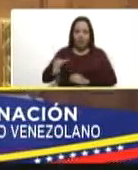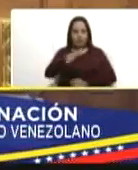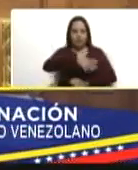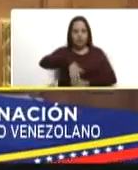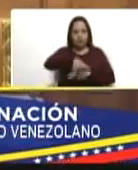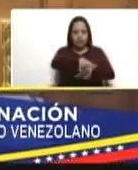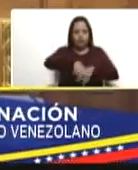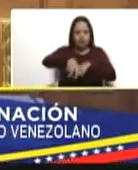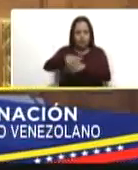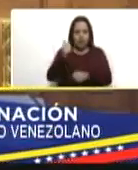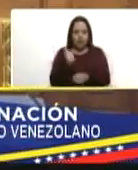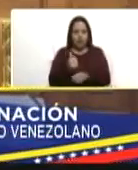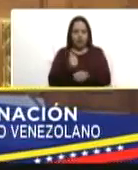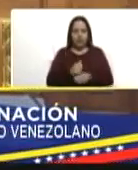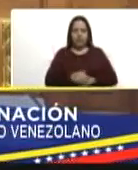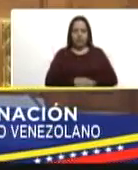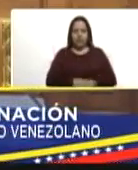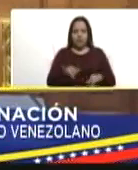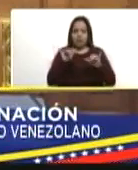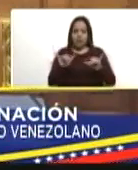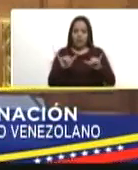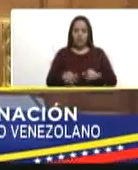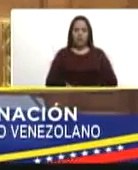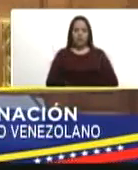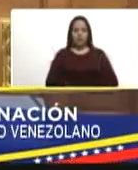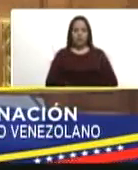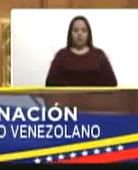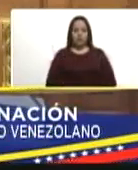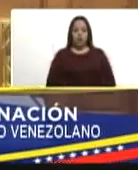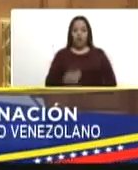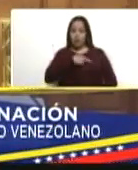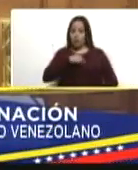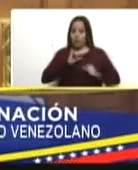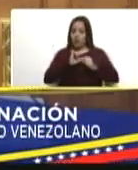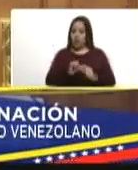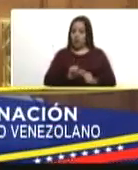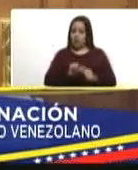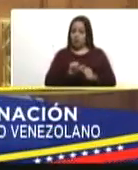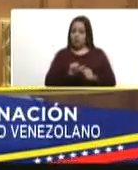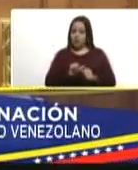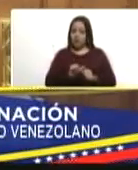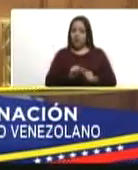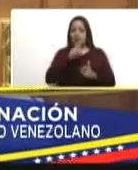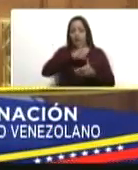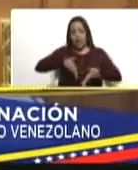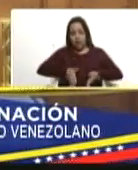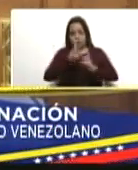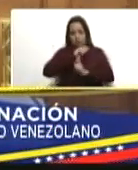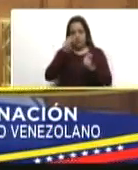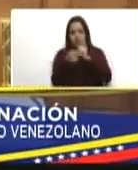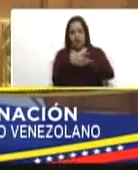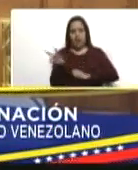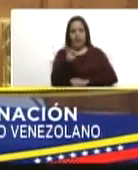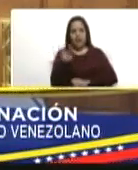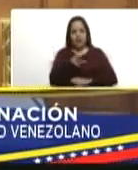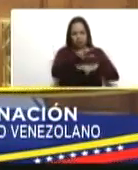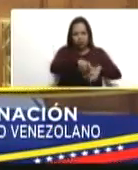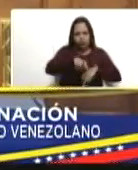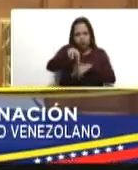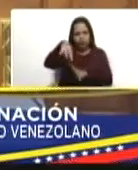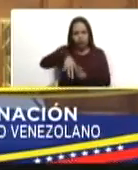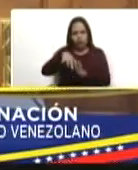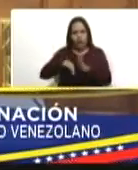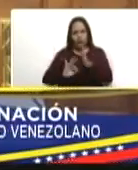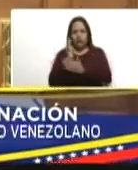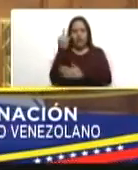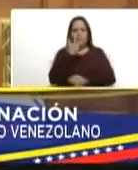trabajar en este sentido nos hemos mantenido firmes en el camino de transformación hacia la Venezuela agrícola fundada por el